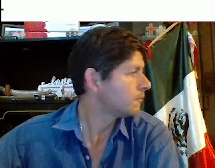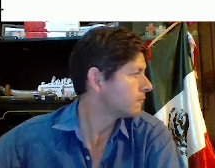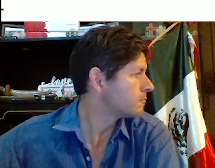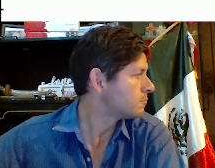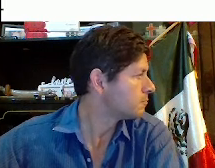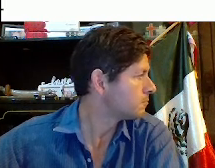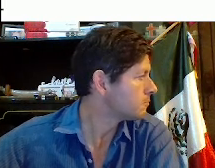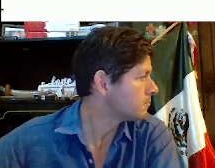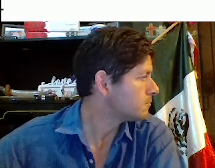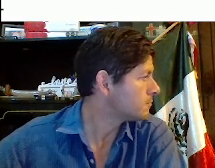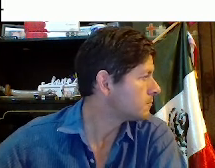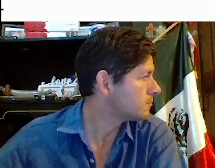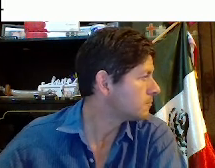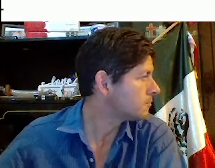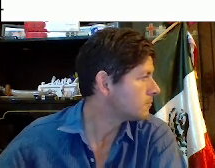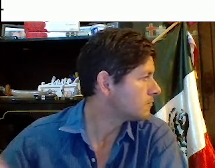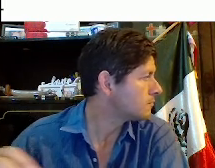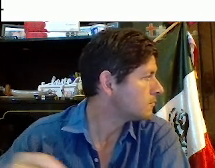aceptado